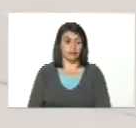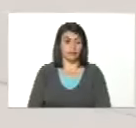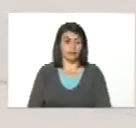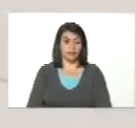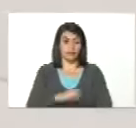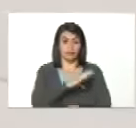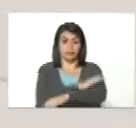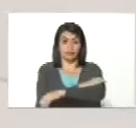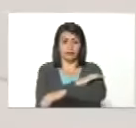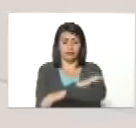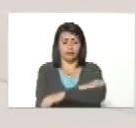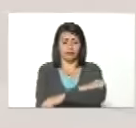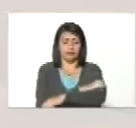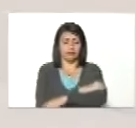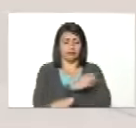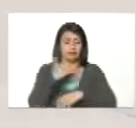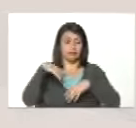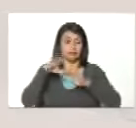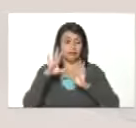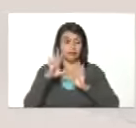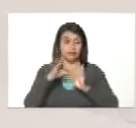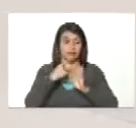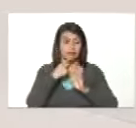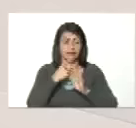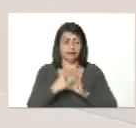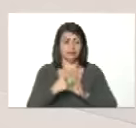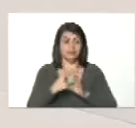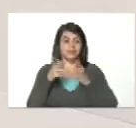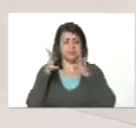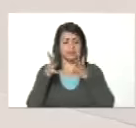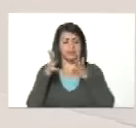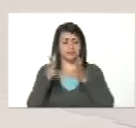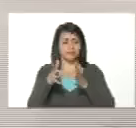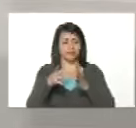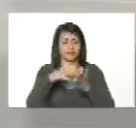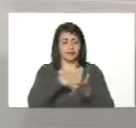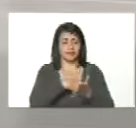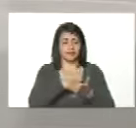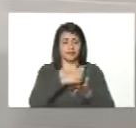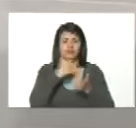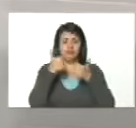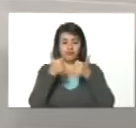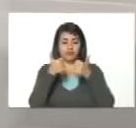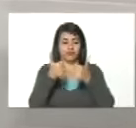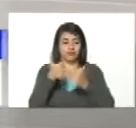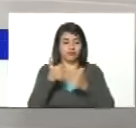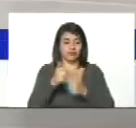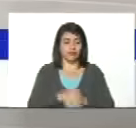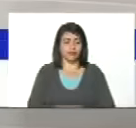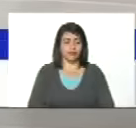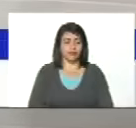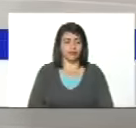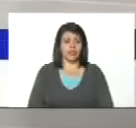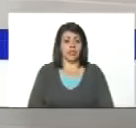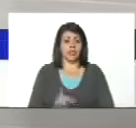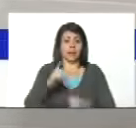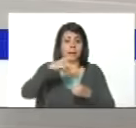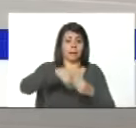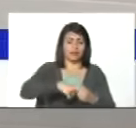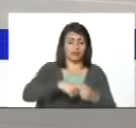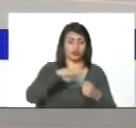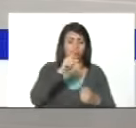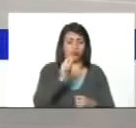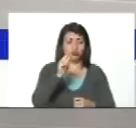opositor, él. Quizás le hago un flaco favor recomendando, pero su novela es muy buena. Se llama El pasajero de Truman, de